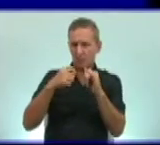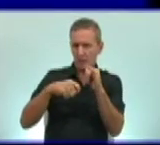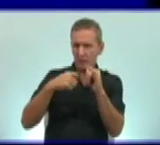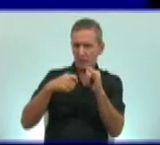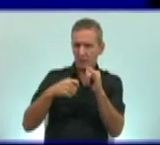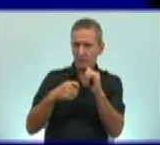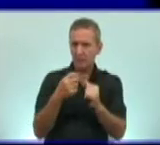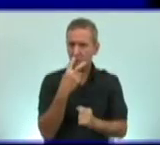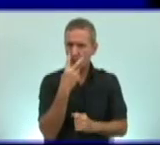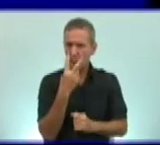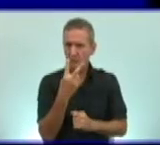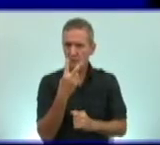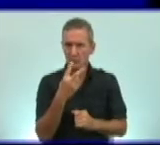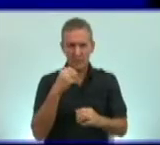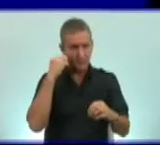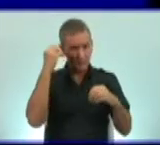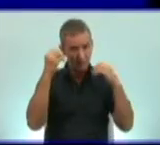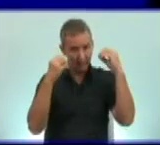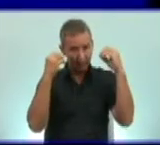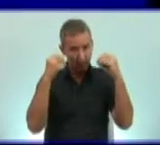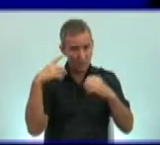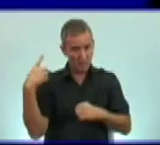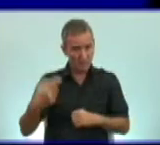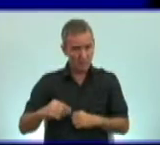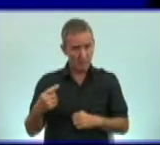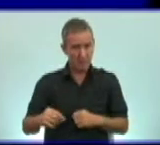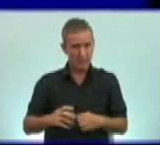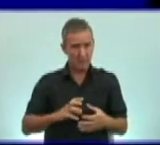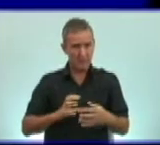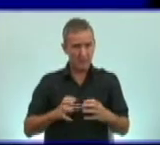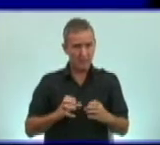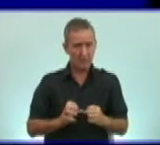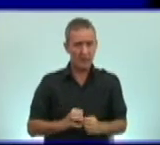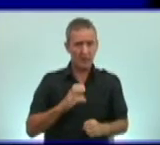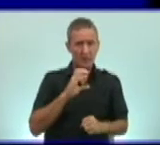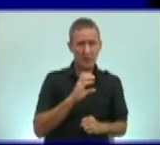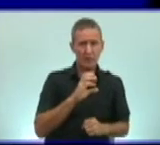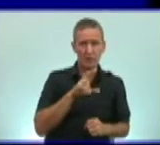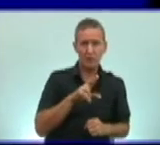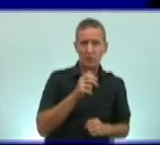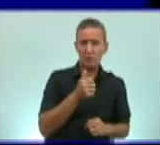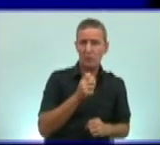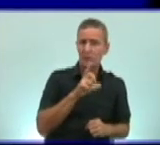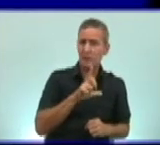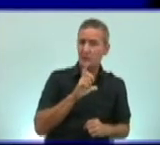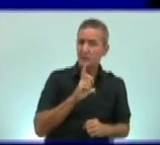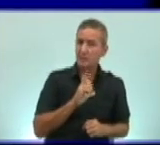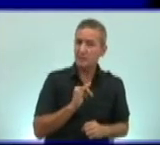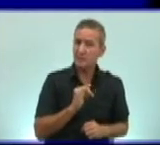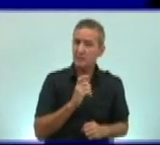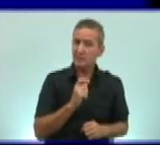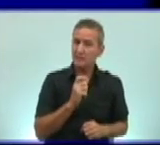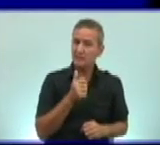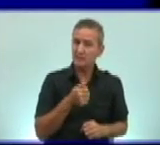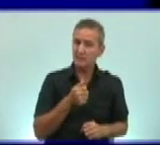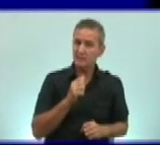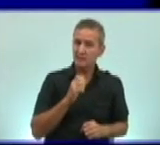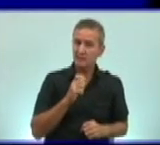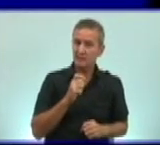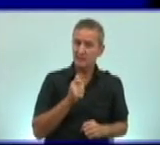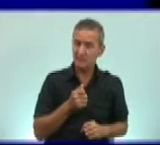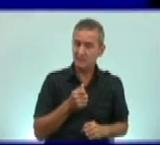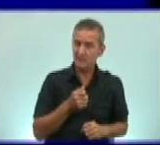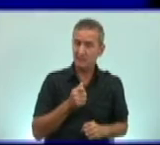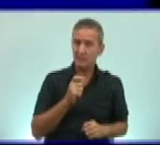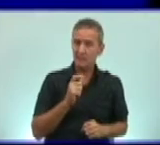podemos ver un análisis práctico de forma cualitativa para poder clasificar a las sustancias en electrolitos